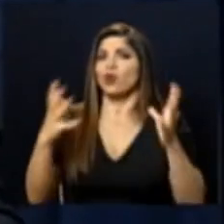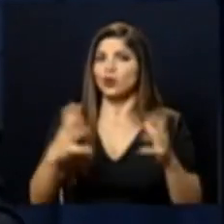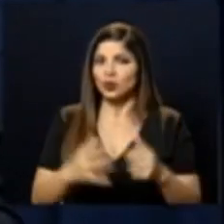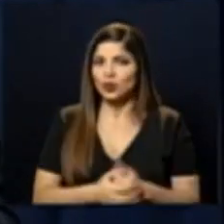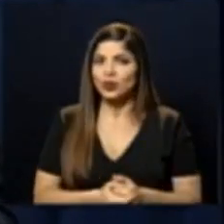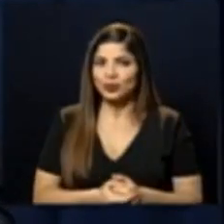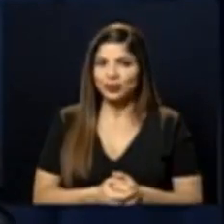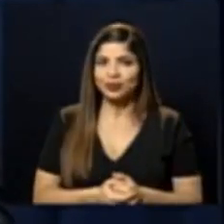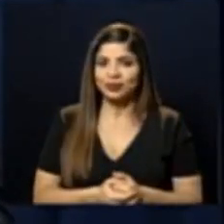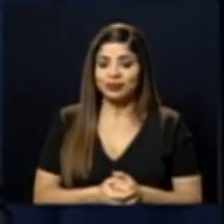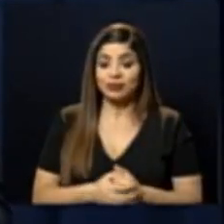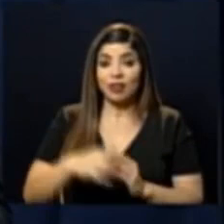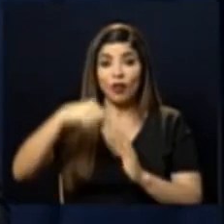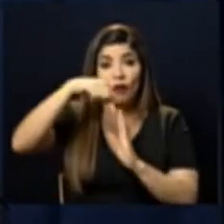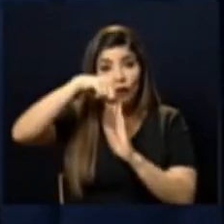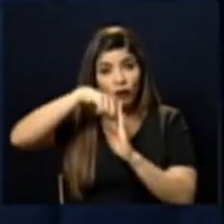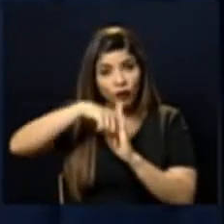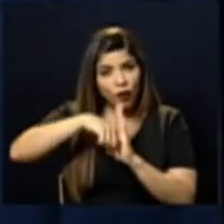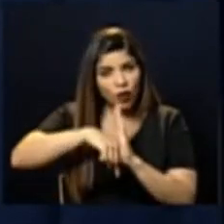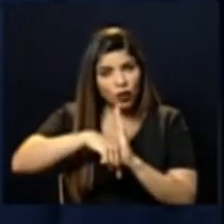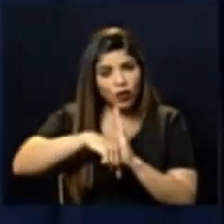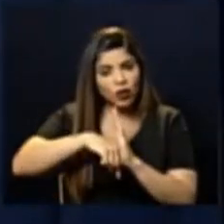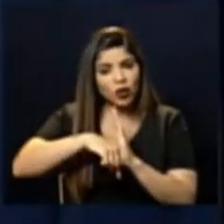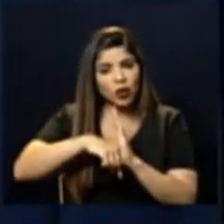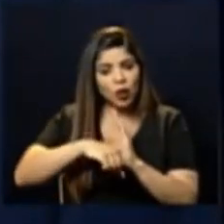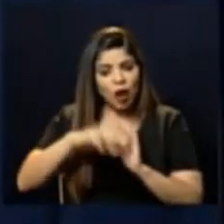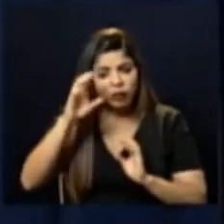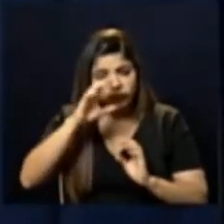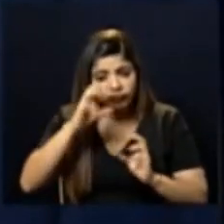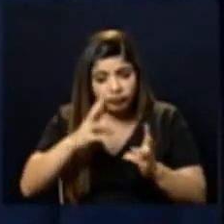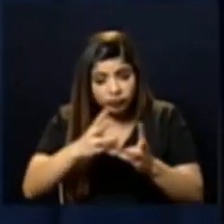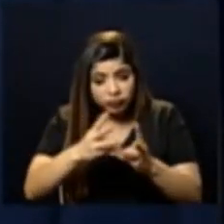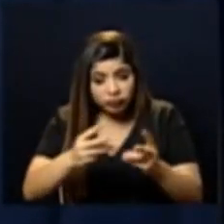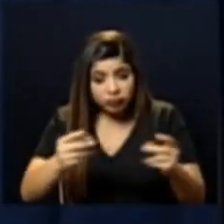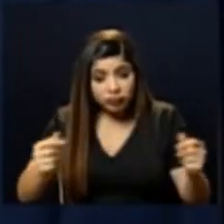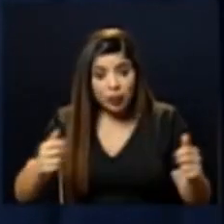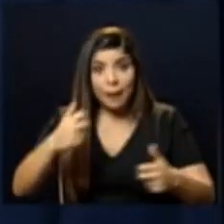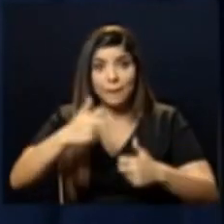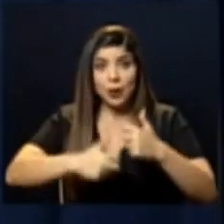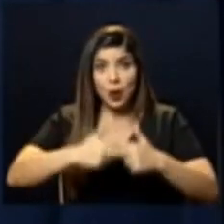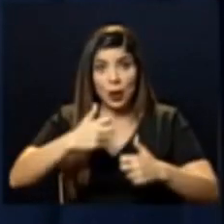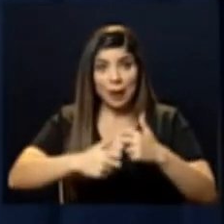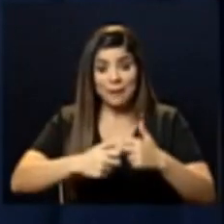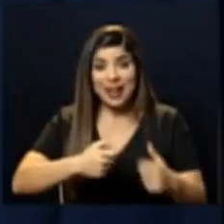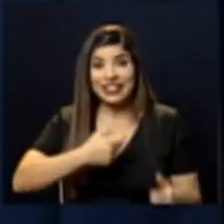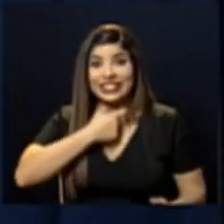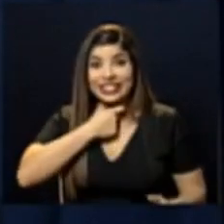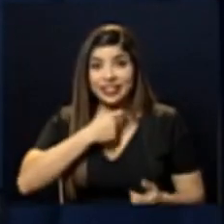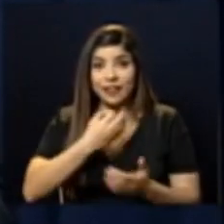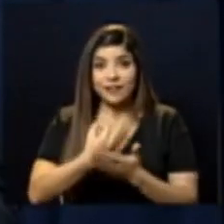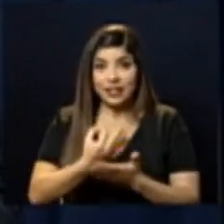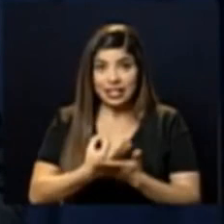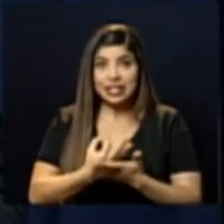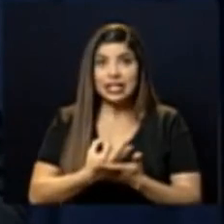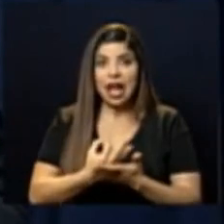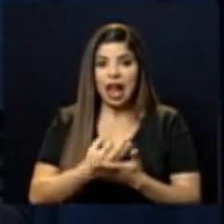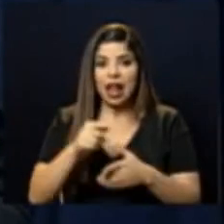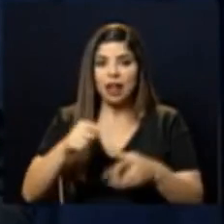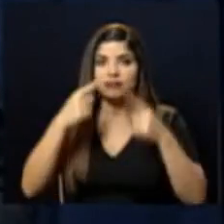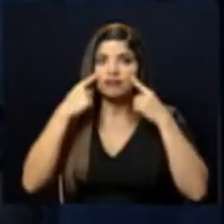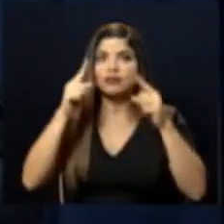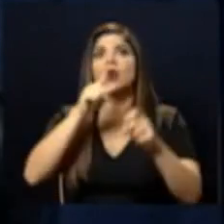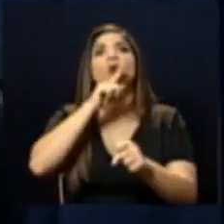En el fondo, resolver el problema del déficit fiscal cumplió